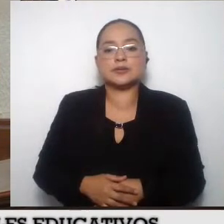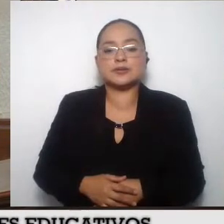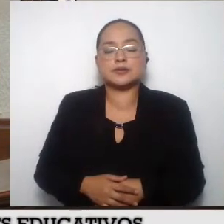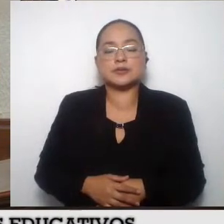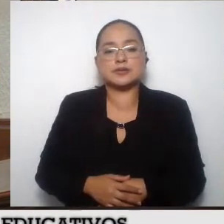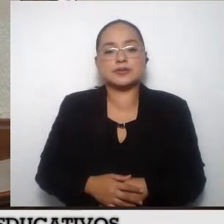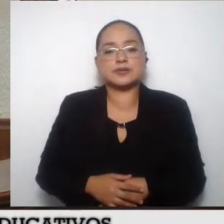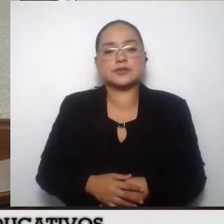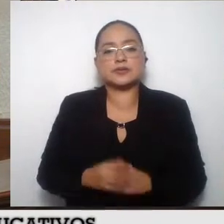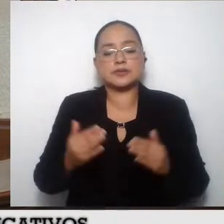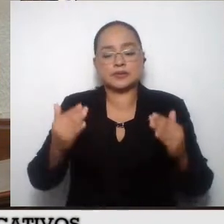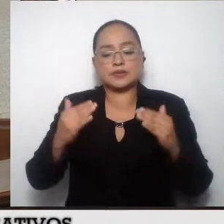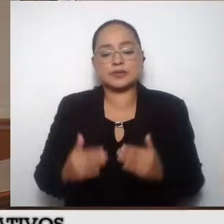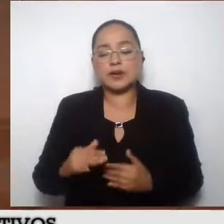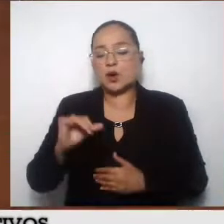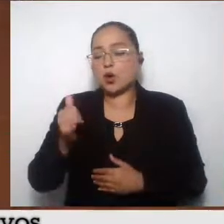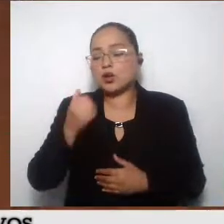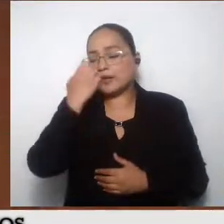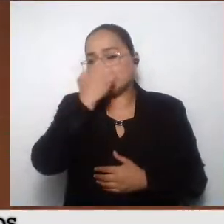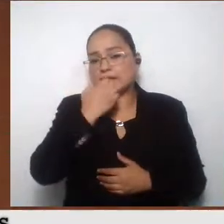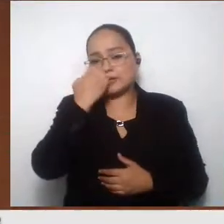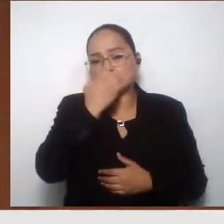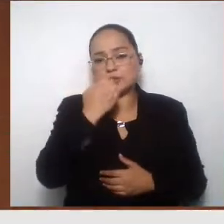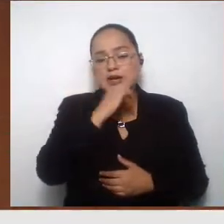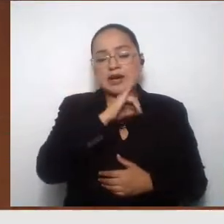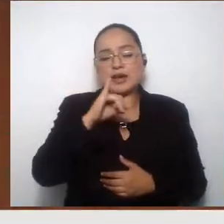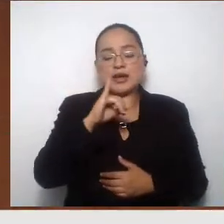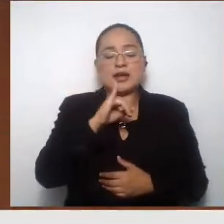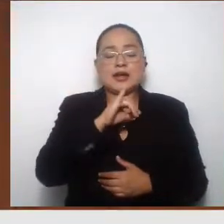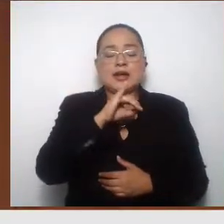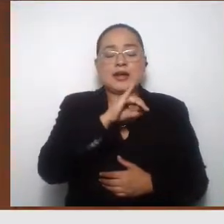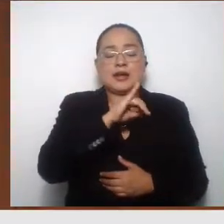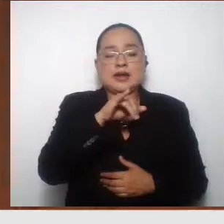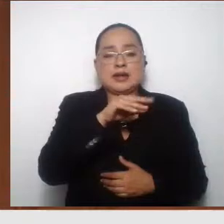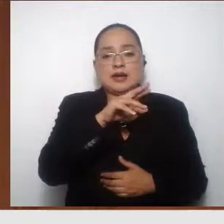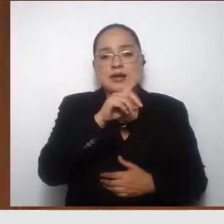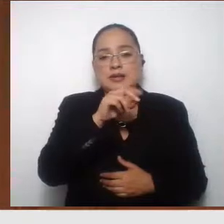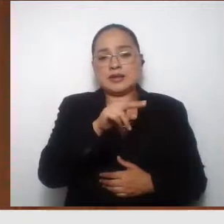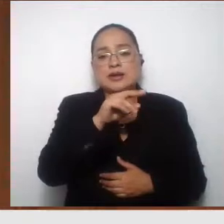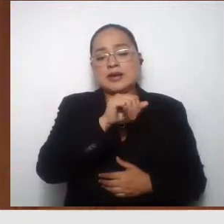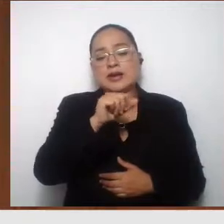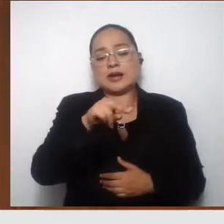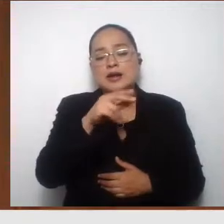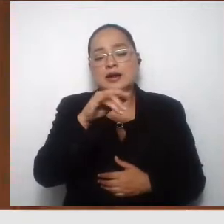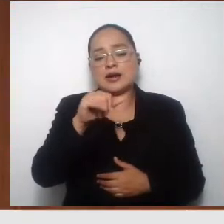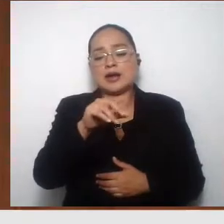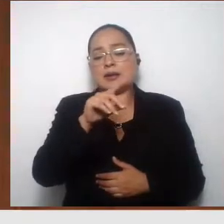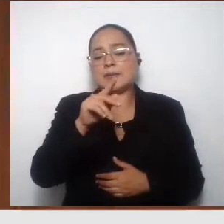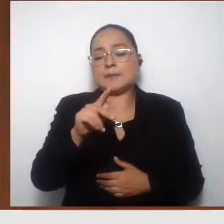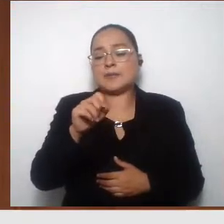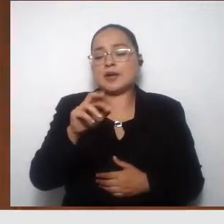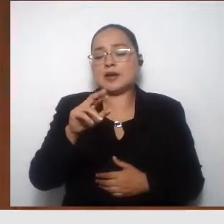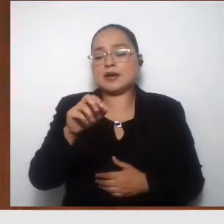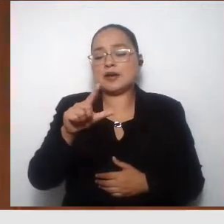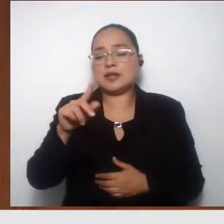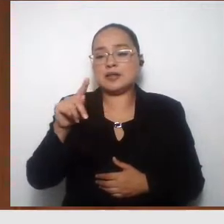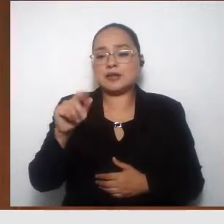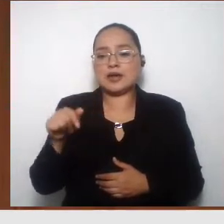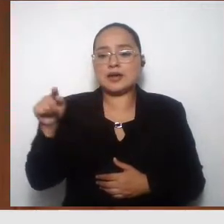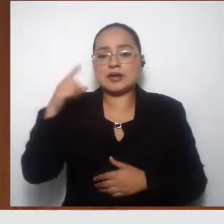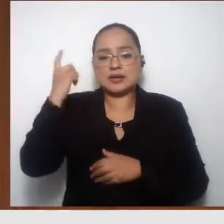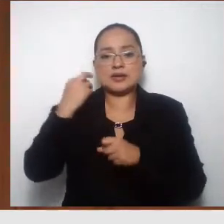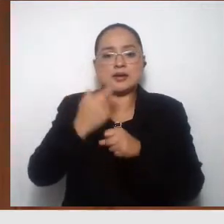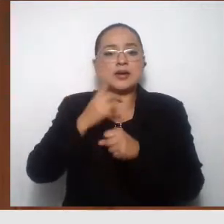La siguiente escuela es el Jardín de Niños Ángela Peralta, a cargo de la directora